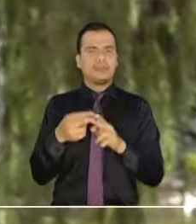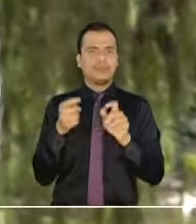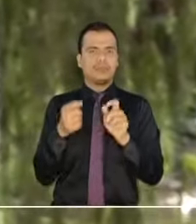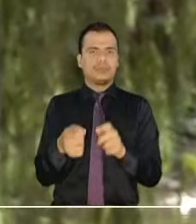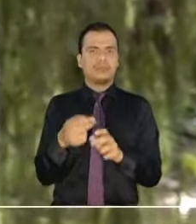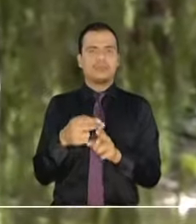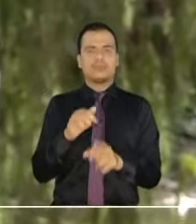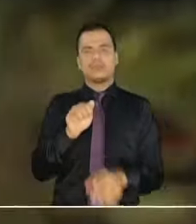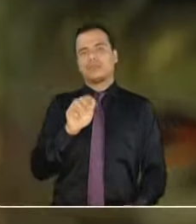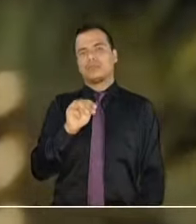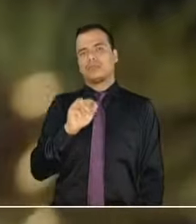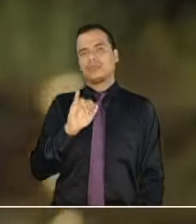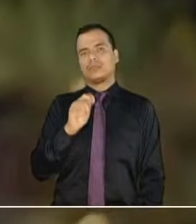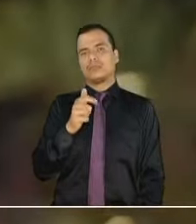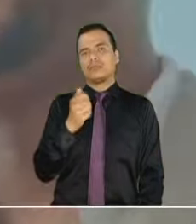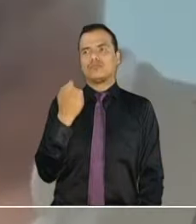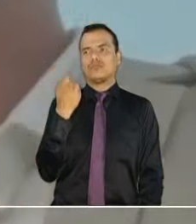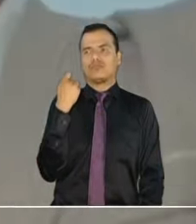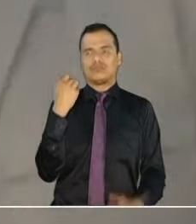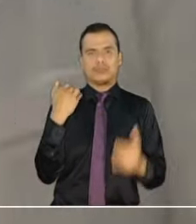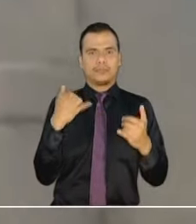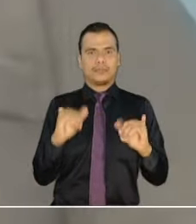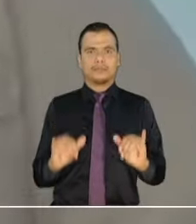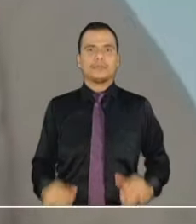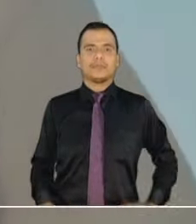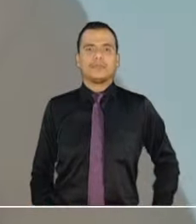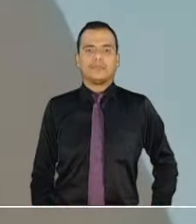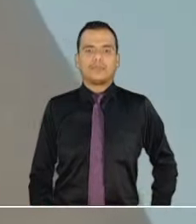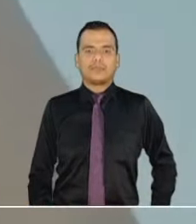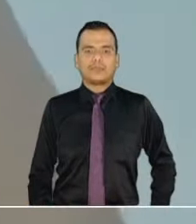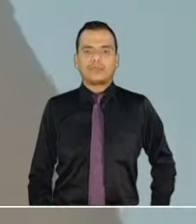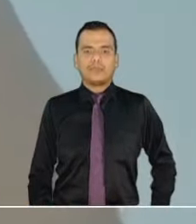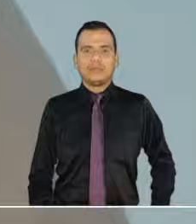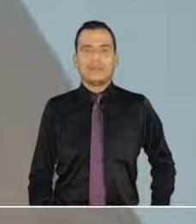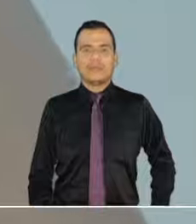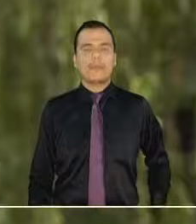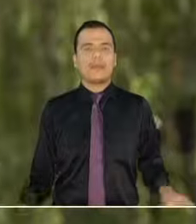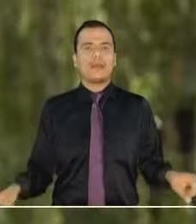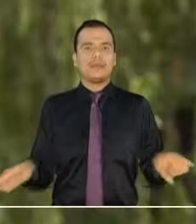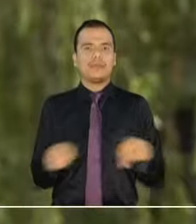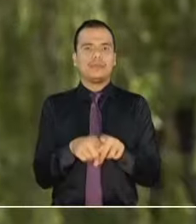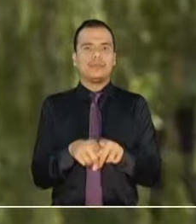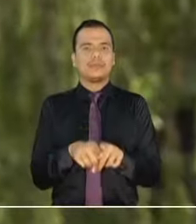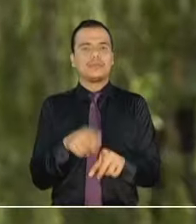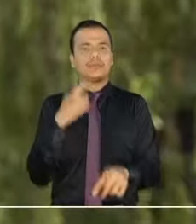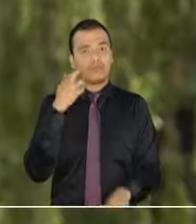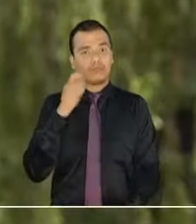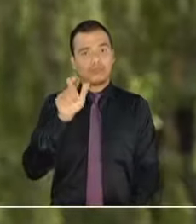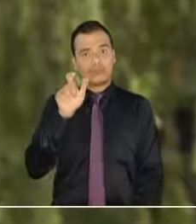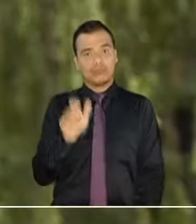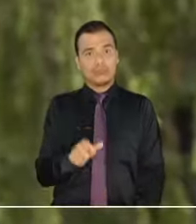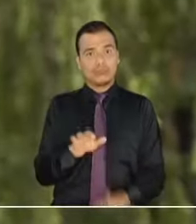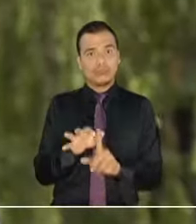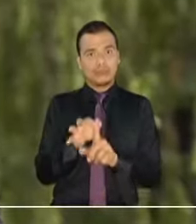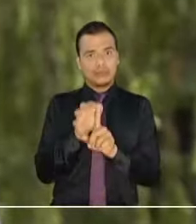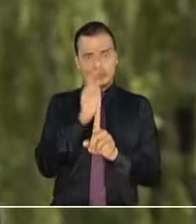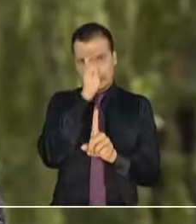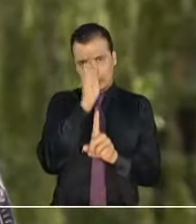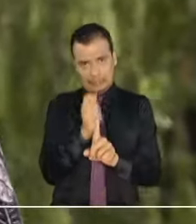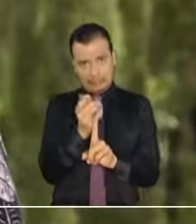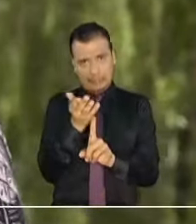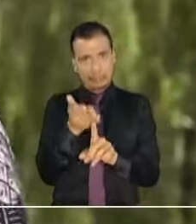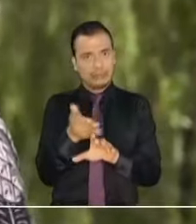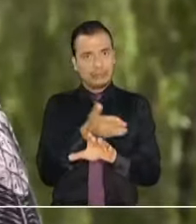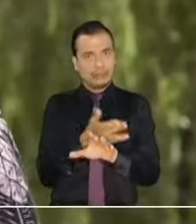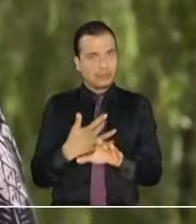pasión loca y desenfrenada. Es una declaración hacia una persona especial por la cual habían sentimientos reprimidos y llega un momento en